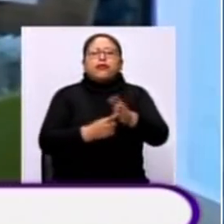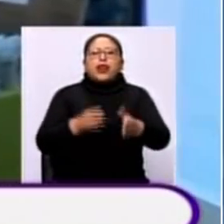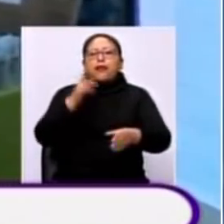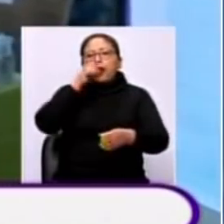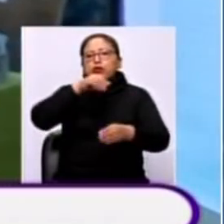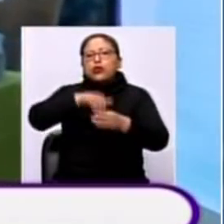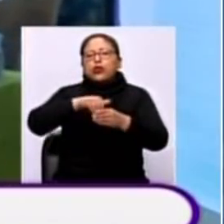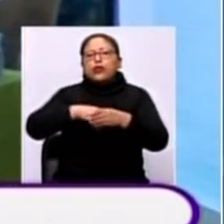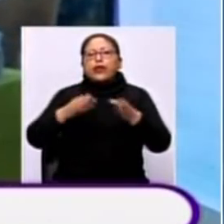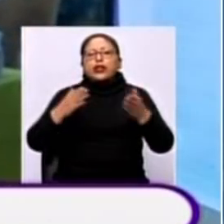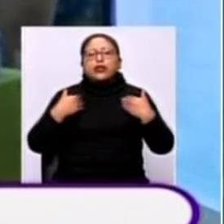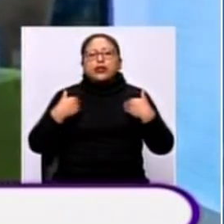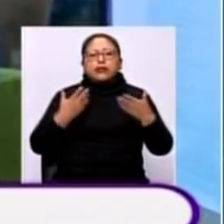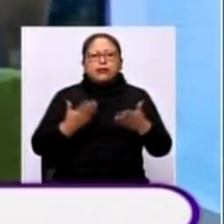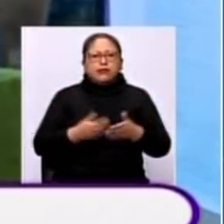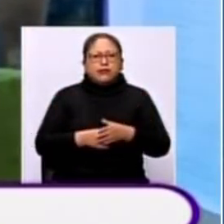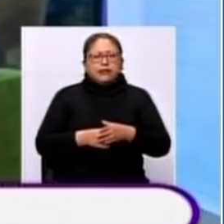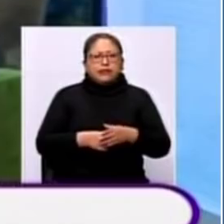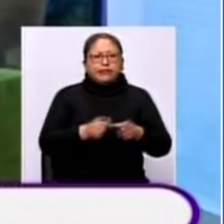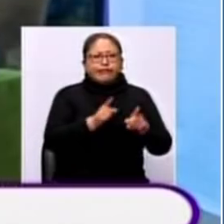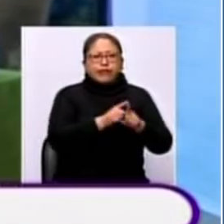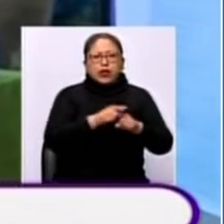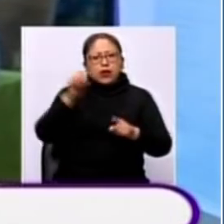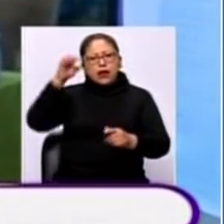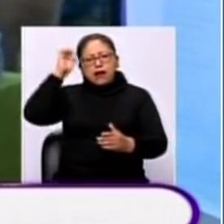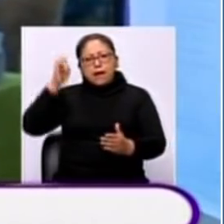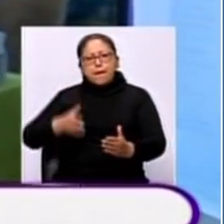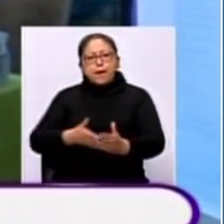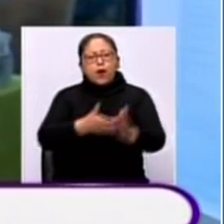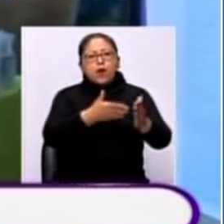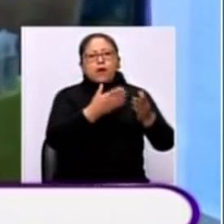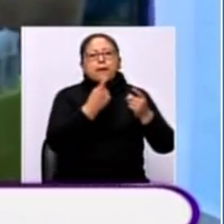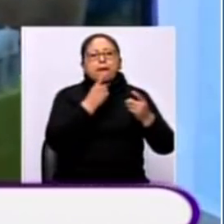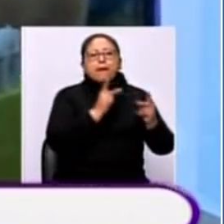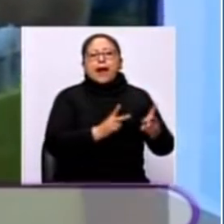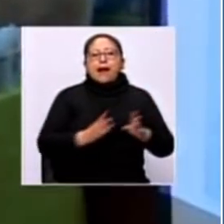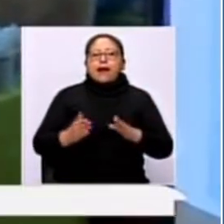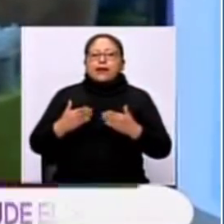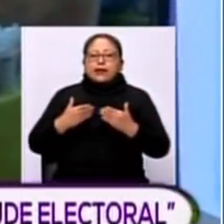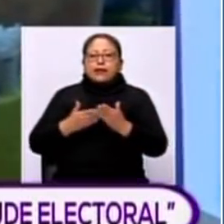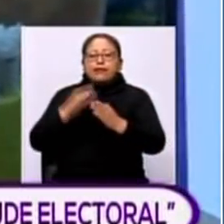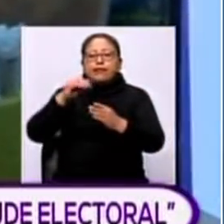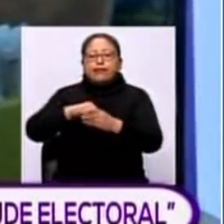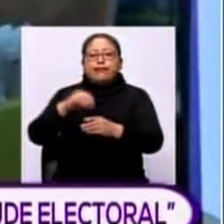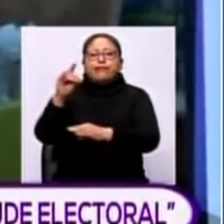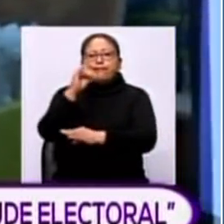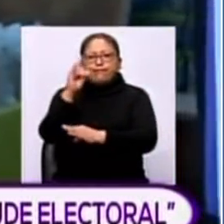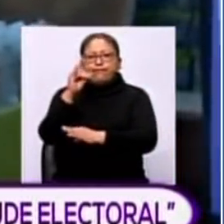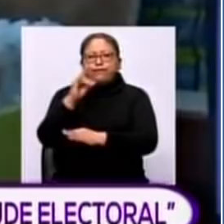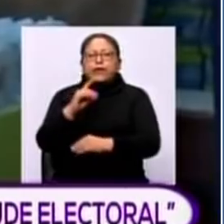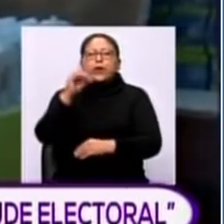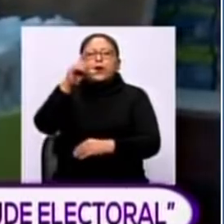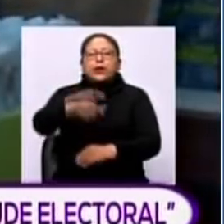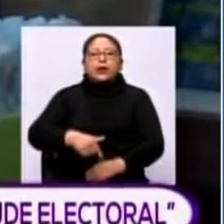del Ministerio de Seguridad a cargo de Sabina Frederick, también de Martín Soria, el ministro de Justicia, y de Mercedes Marcó del POM, la